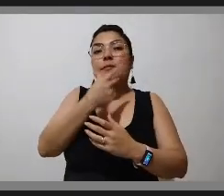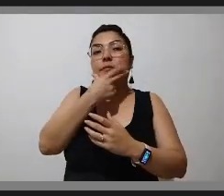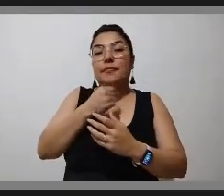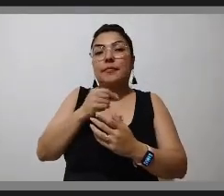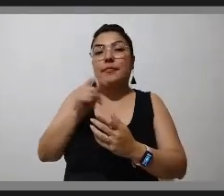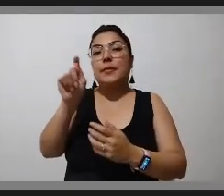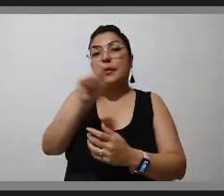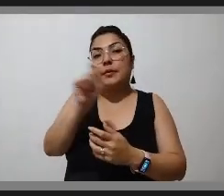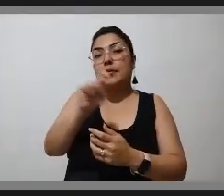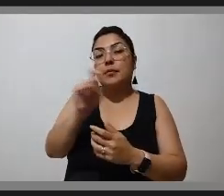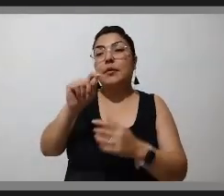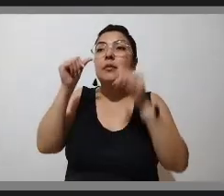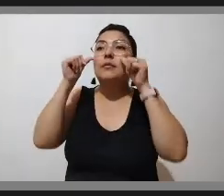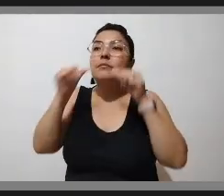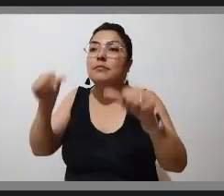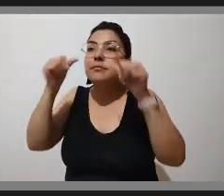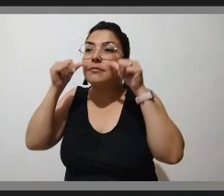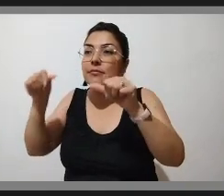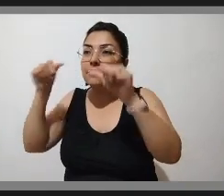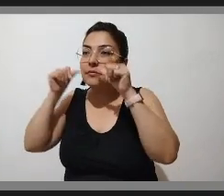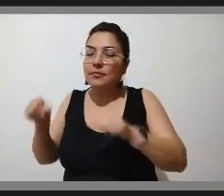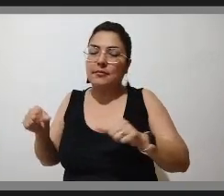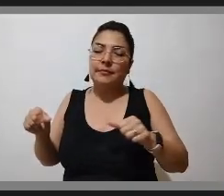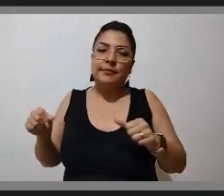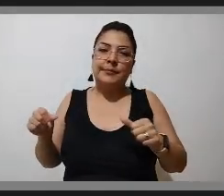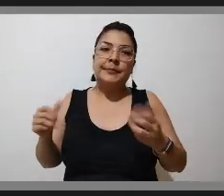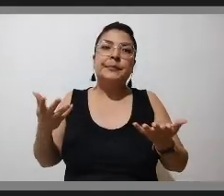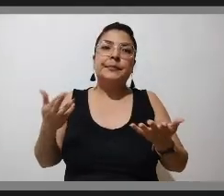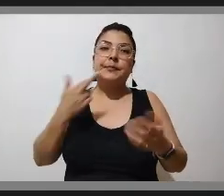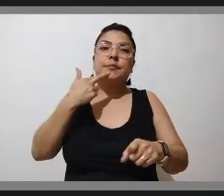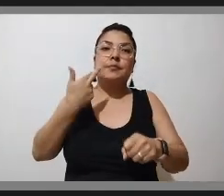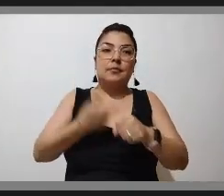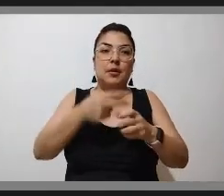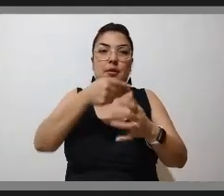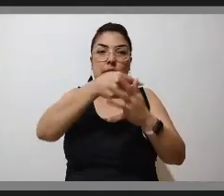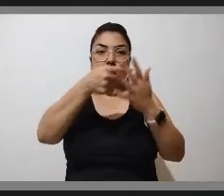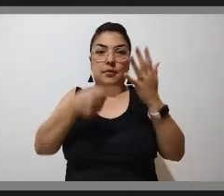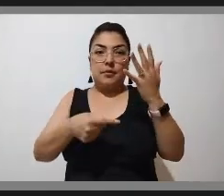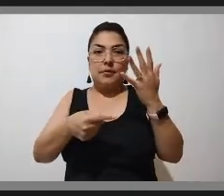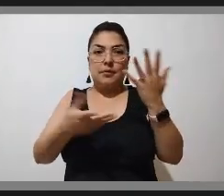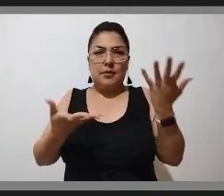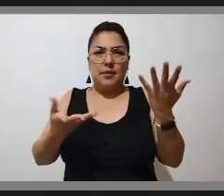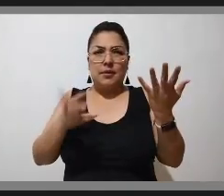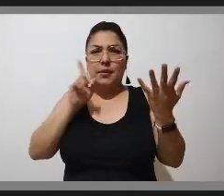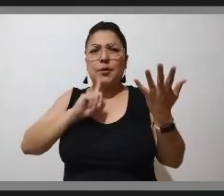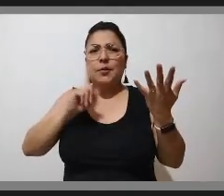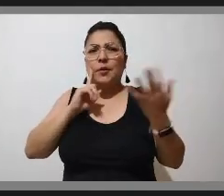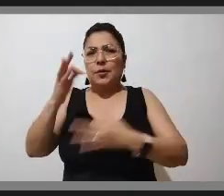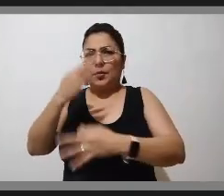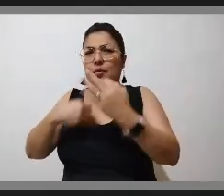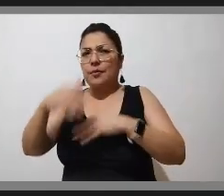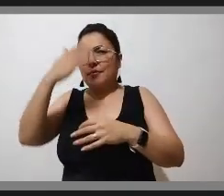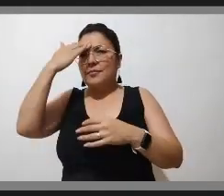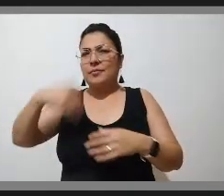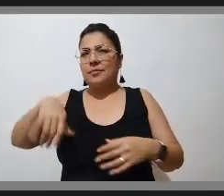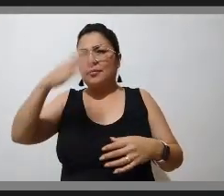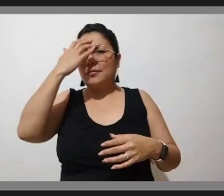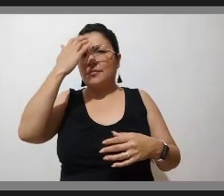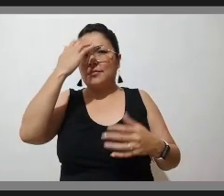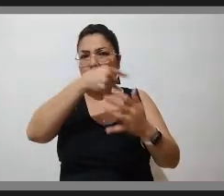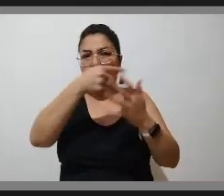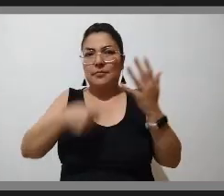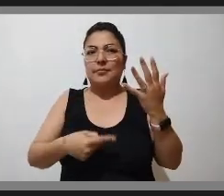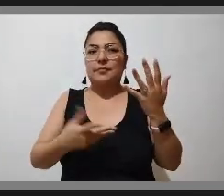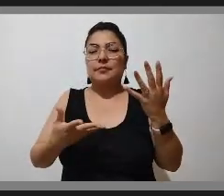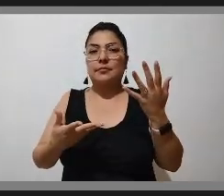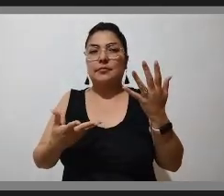marido o al esposo, al novio, etc. Entonces, esas responsabilidades que toda mujer cree que tiene